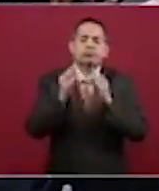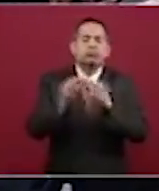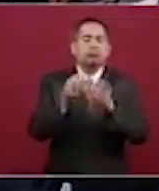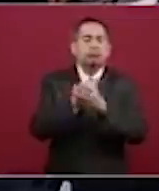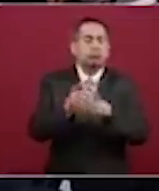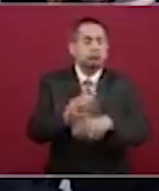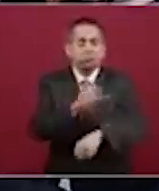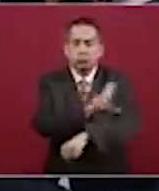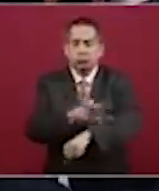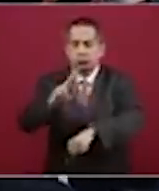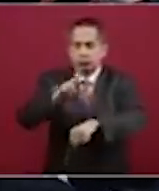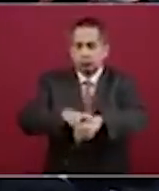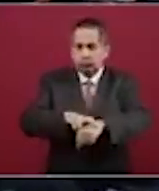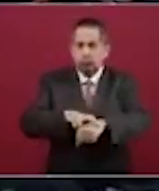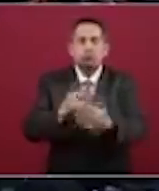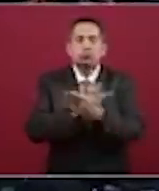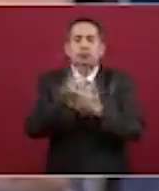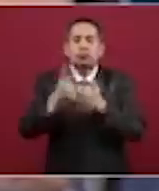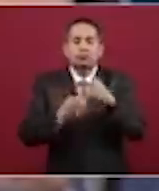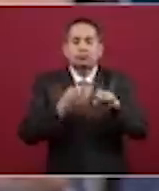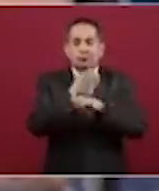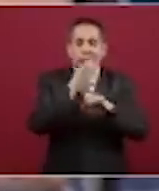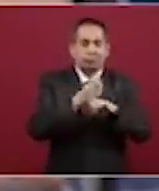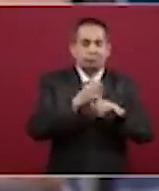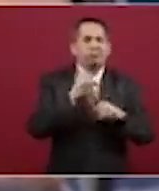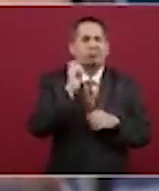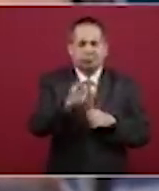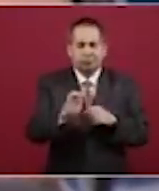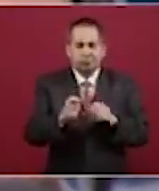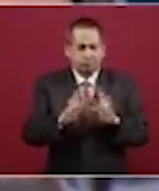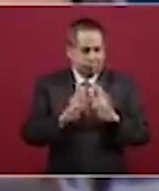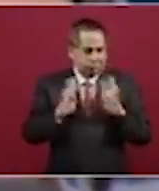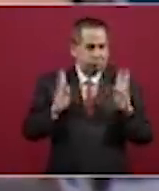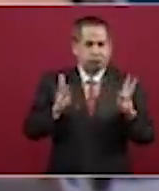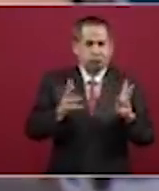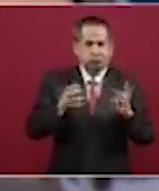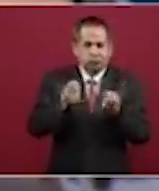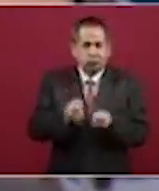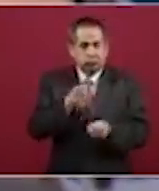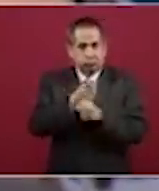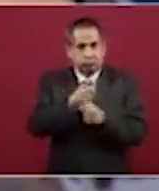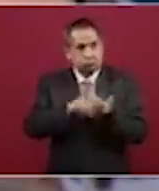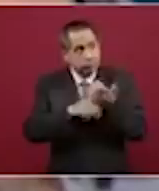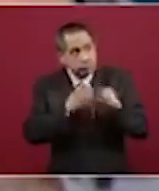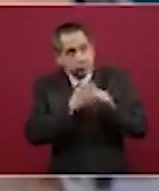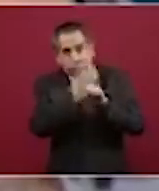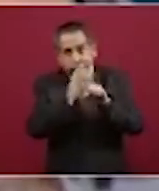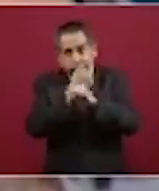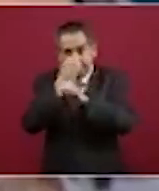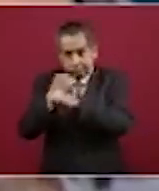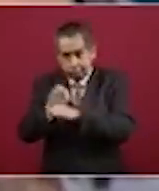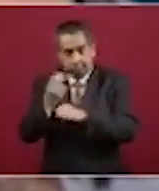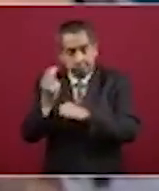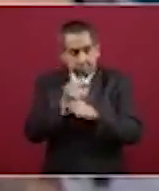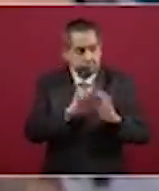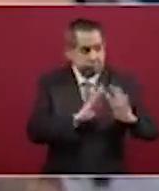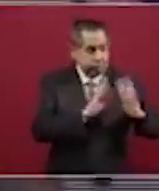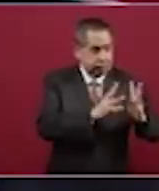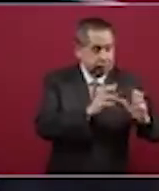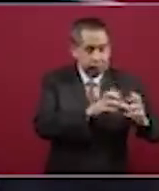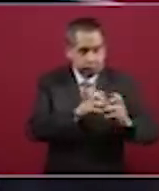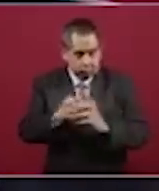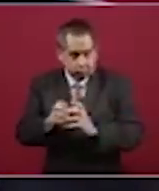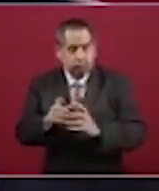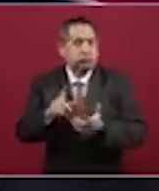los coordinadores de los programas estatales. Esto implica un gabinete de seguridad, digamos, en cada uno de los estados. Los gobernadores